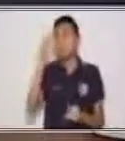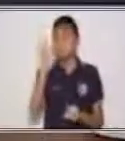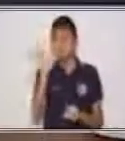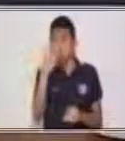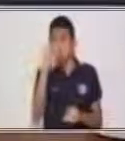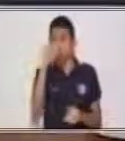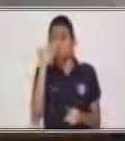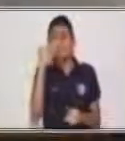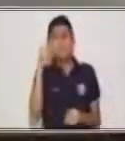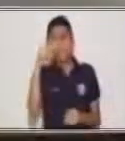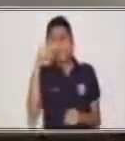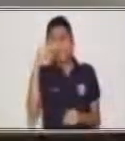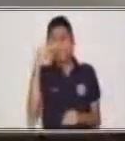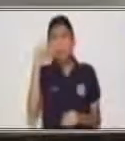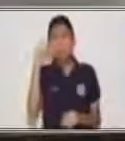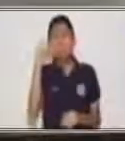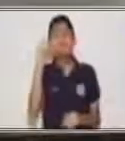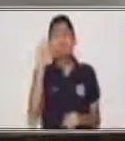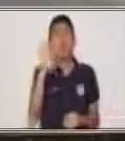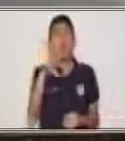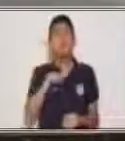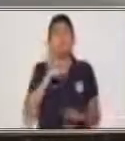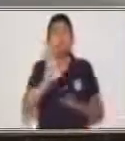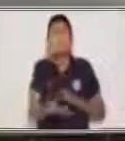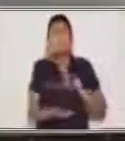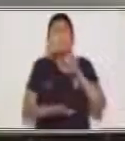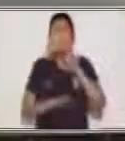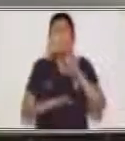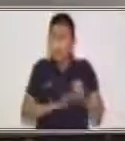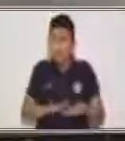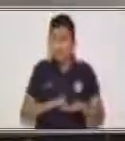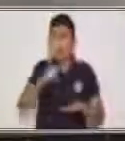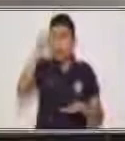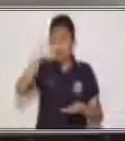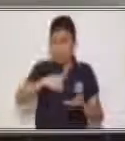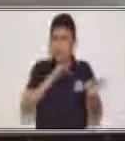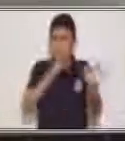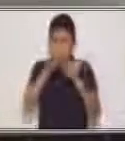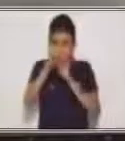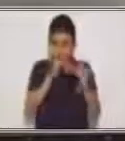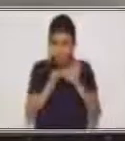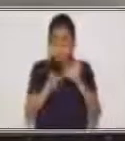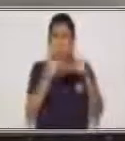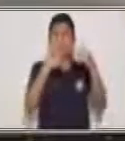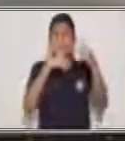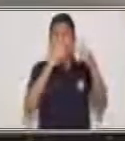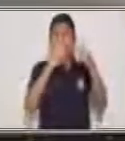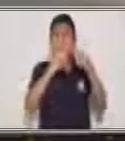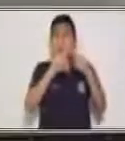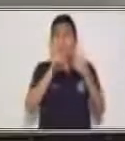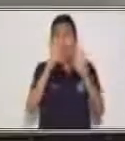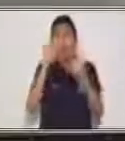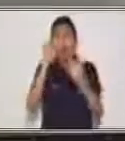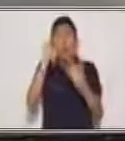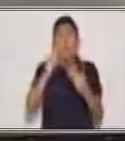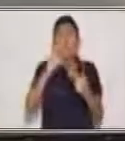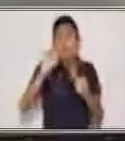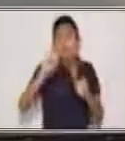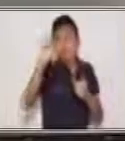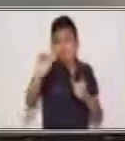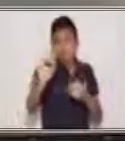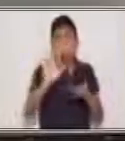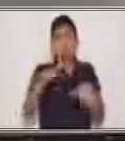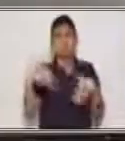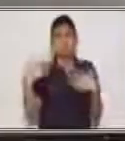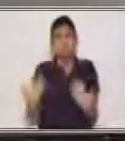de los experimentos, tiene ciertos pasos. En este momento los vamos a ver. El primer paso es la observación.